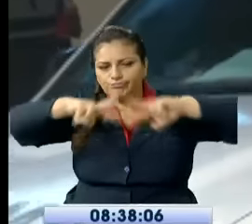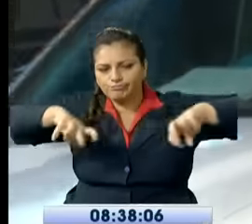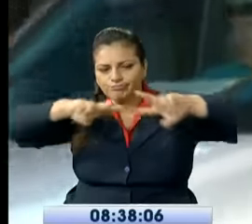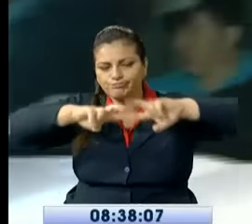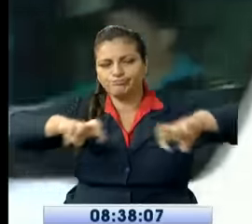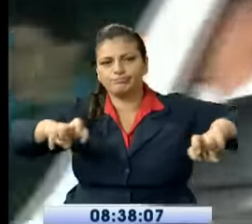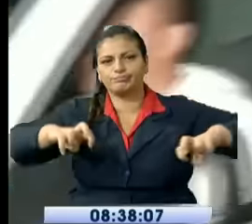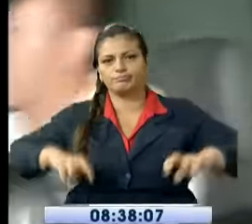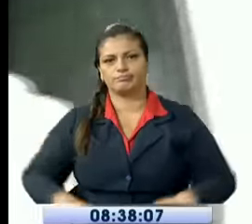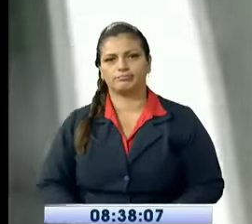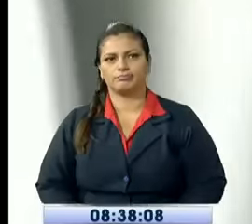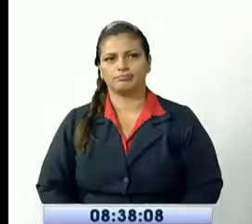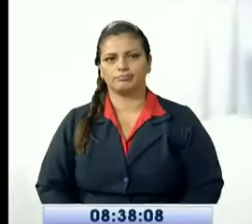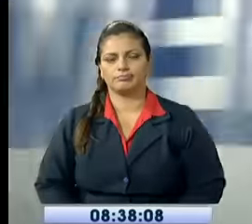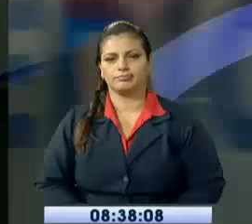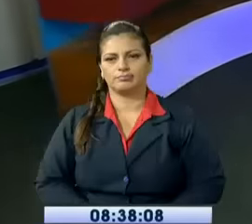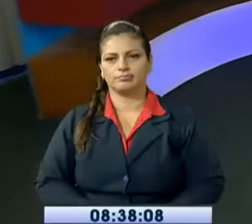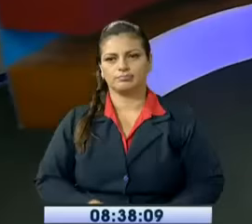Jorge Salazar.